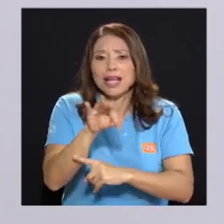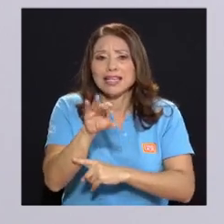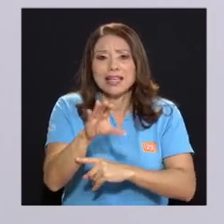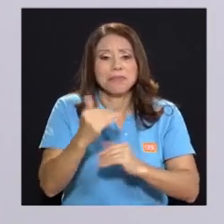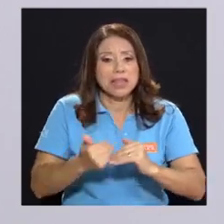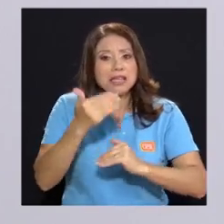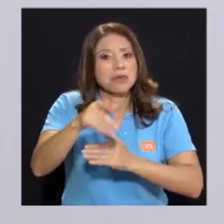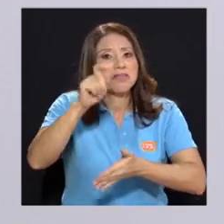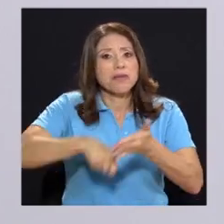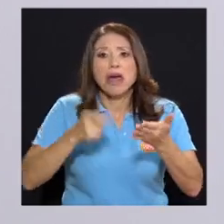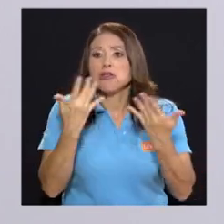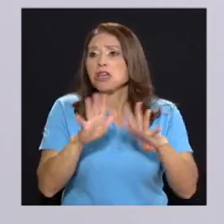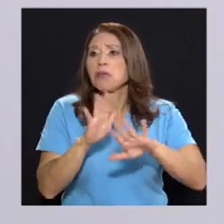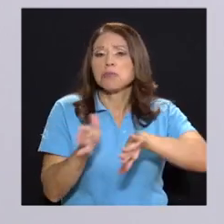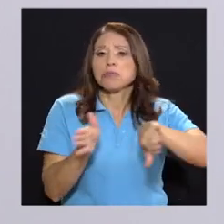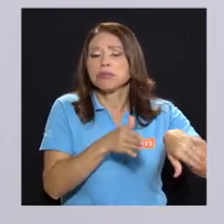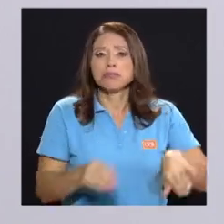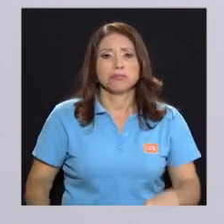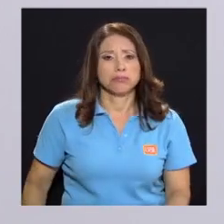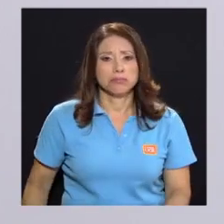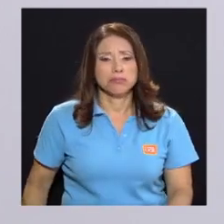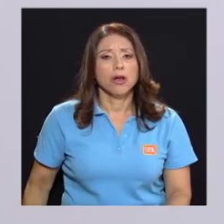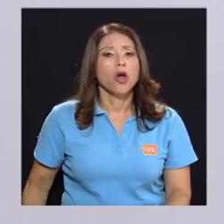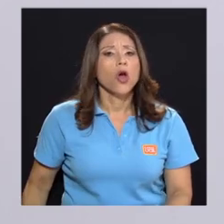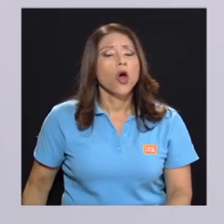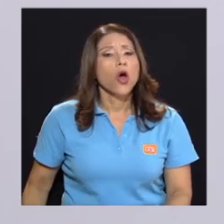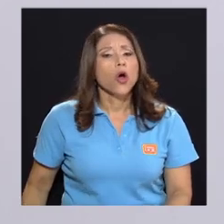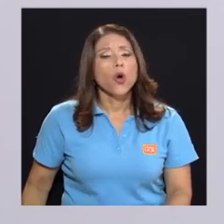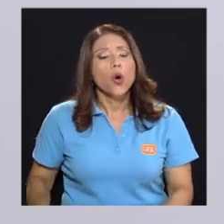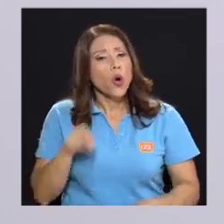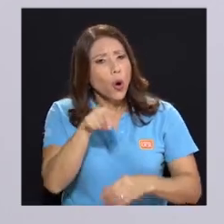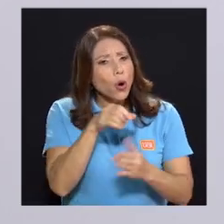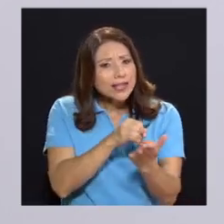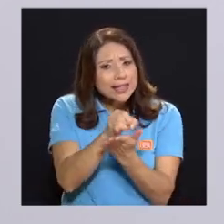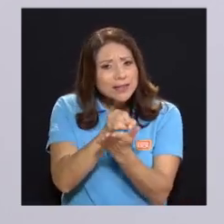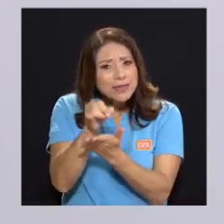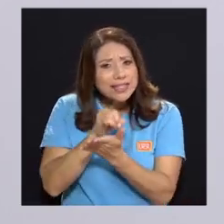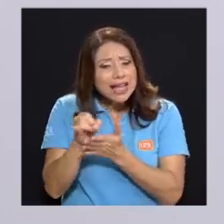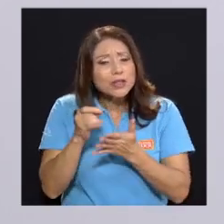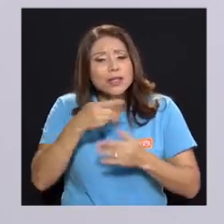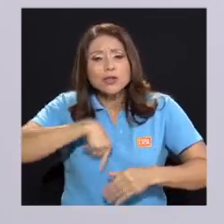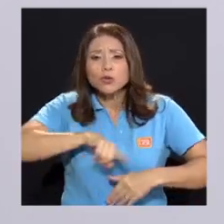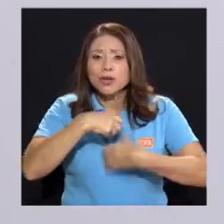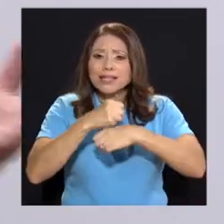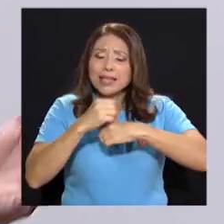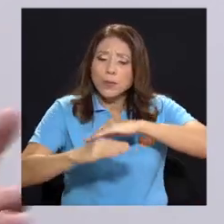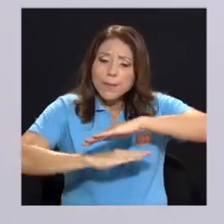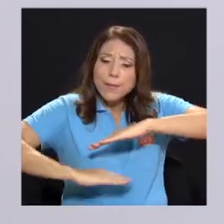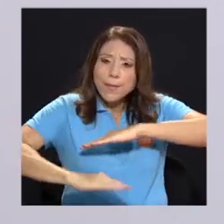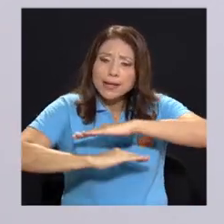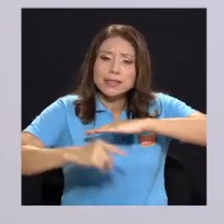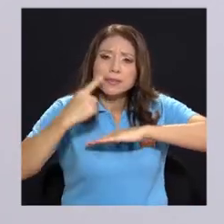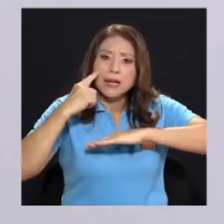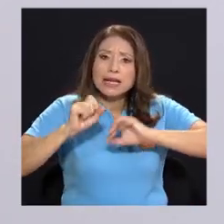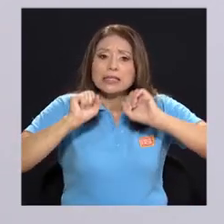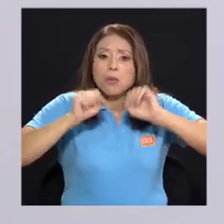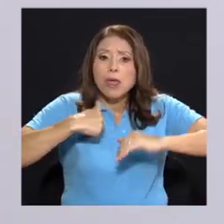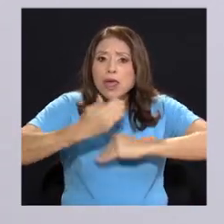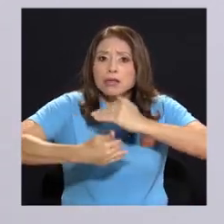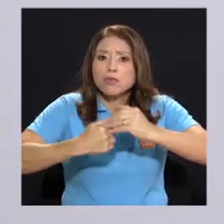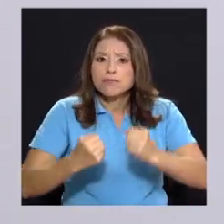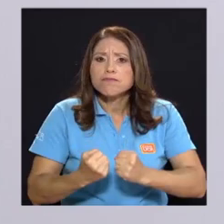con estas investigaciones apenas estamos sentando las bases para que se genere una aliada de nuevos estudios